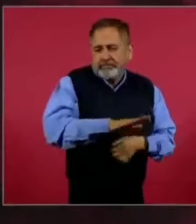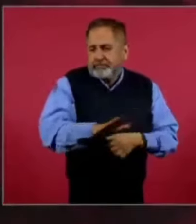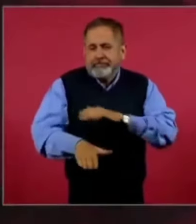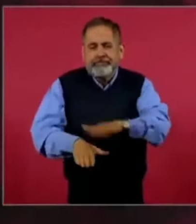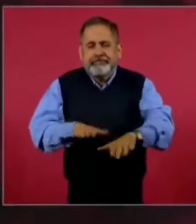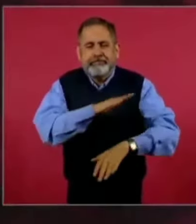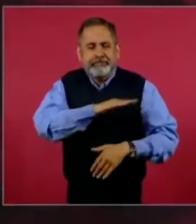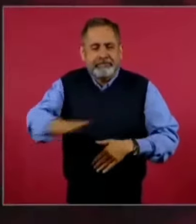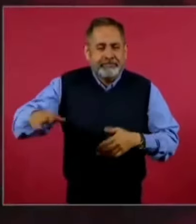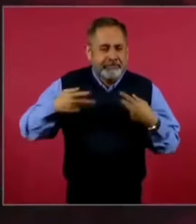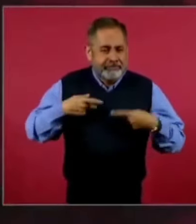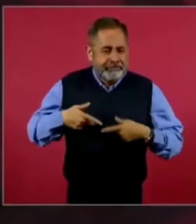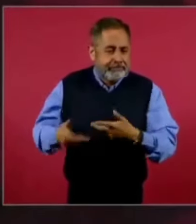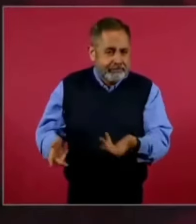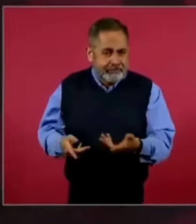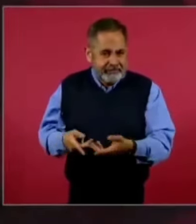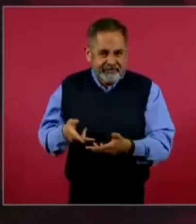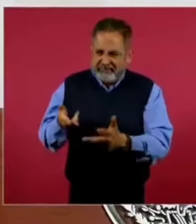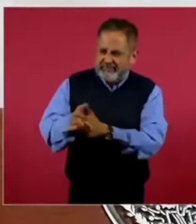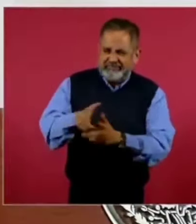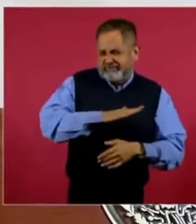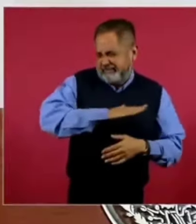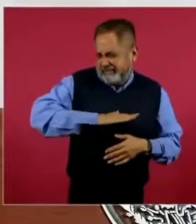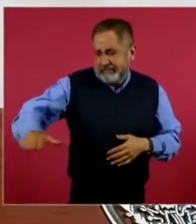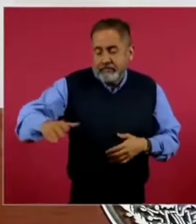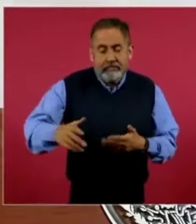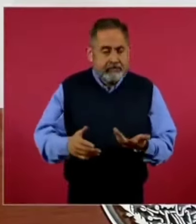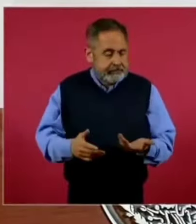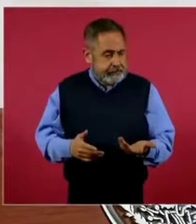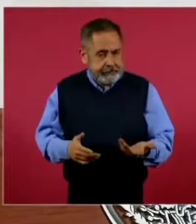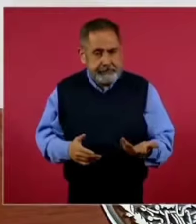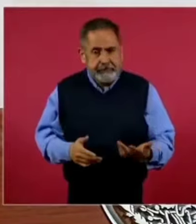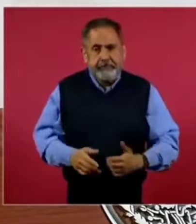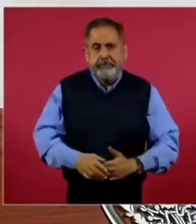personas, en masacres.